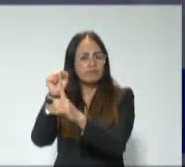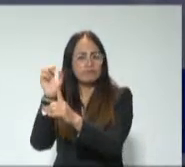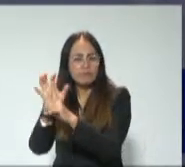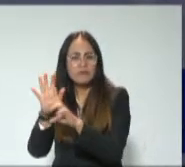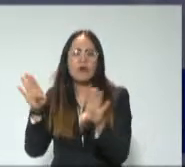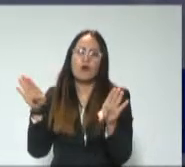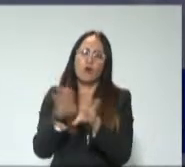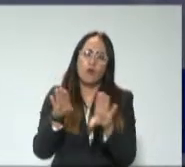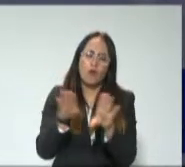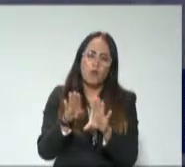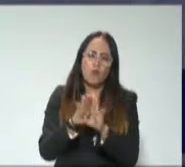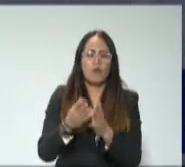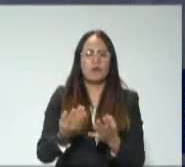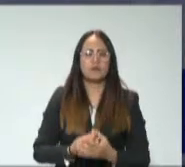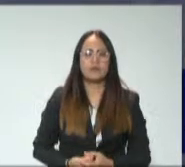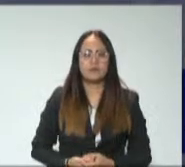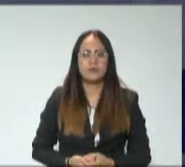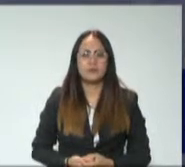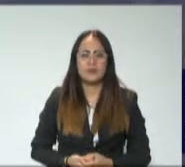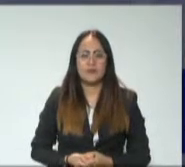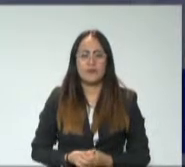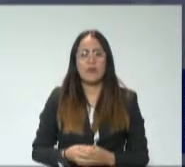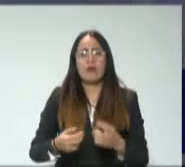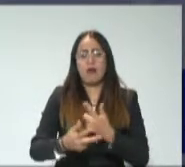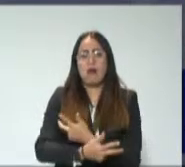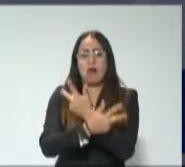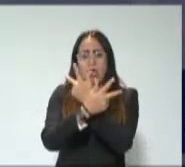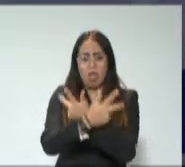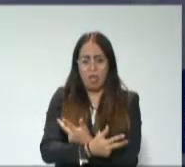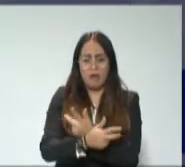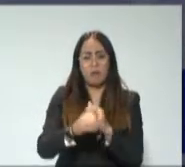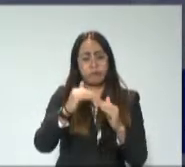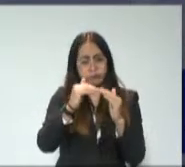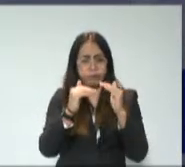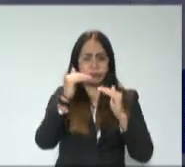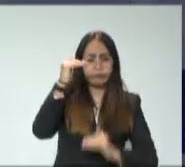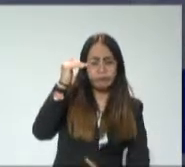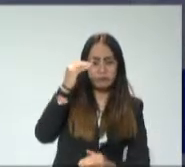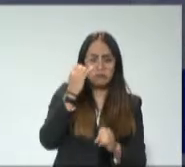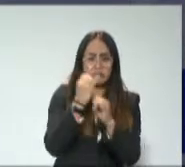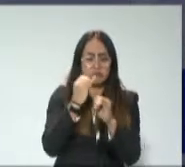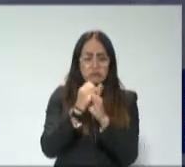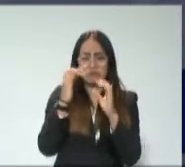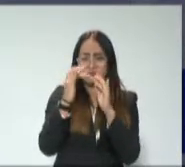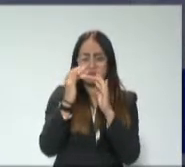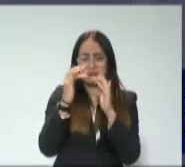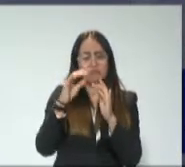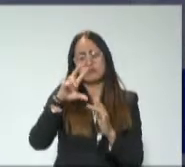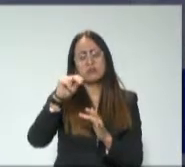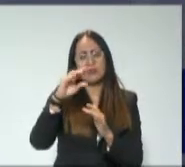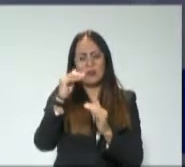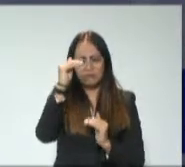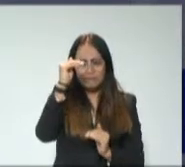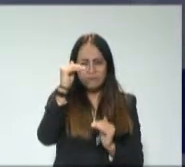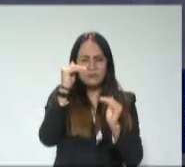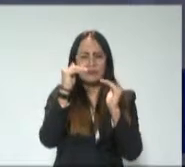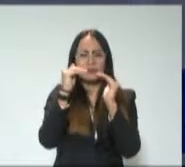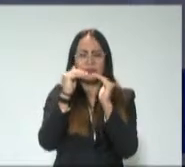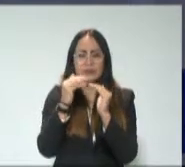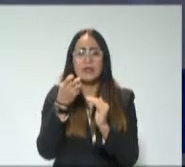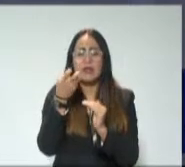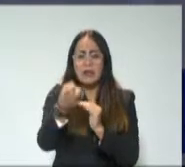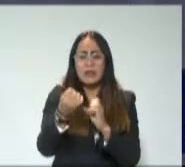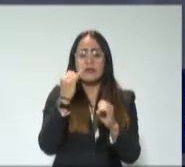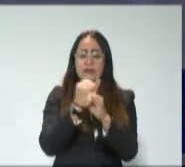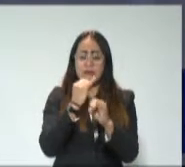buscando minimizar la brecha digital entre la población pues seguirá siendo una herramienta